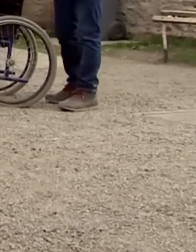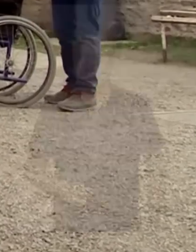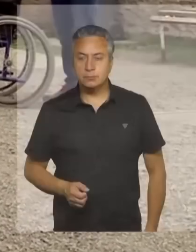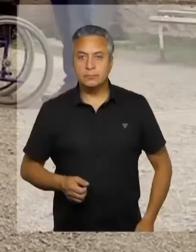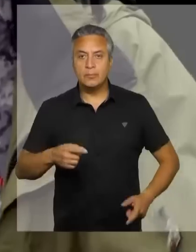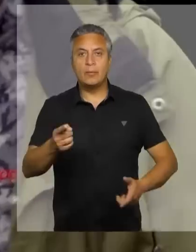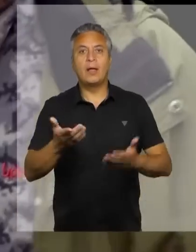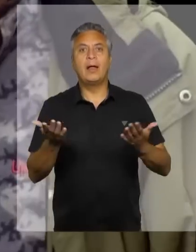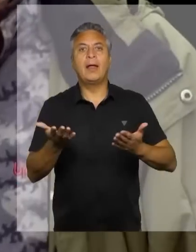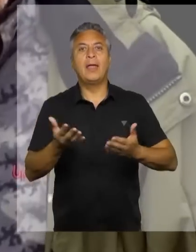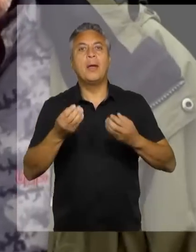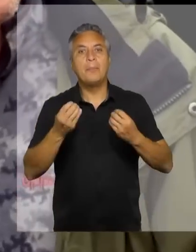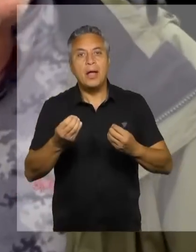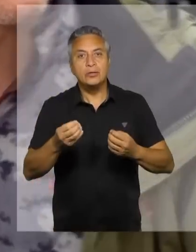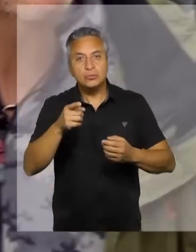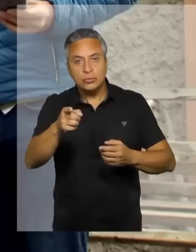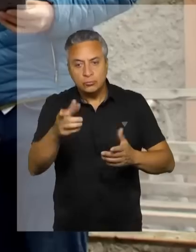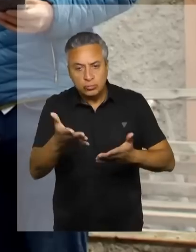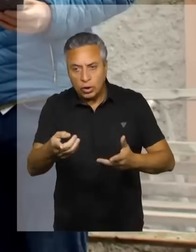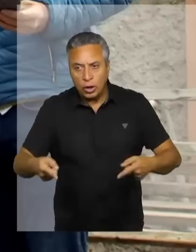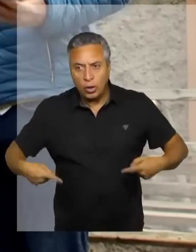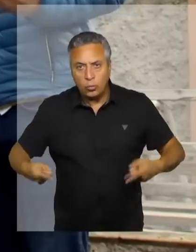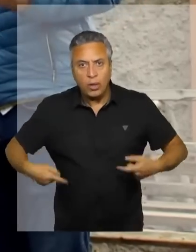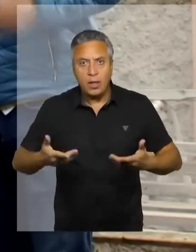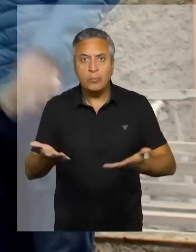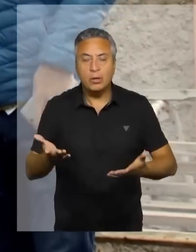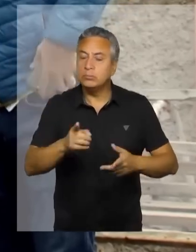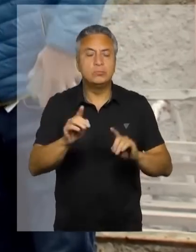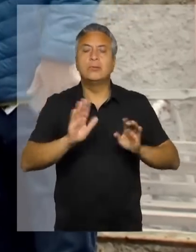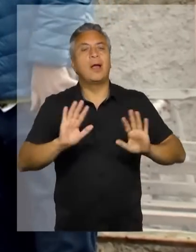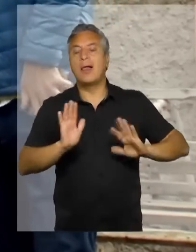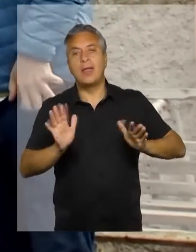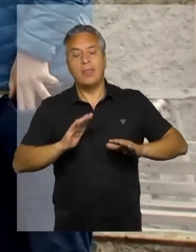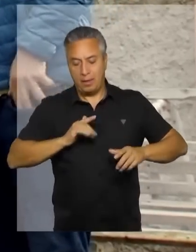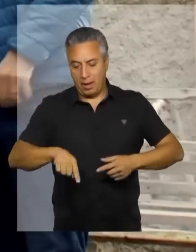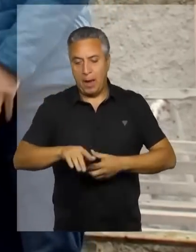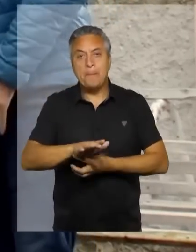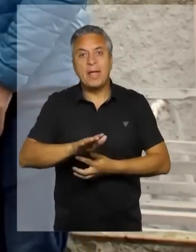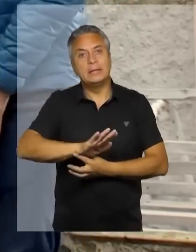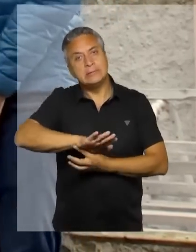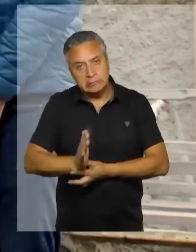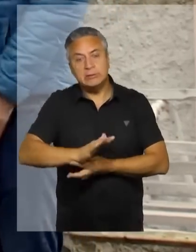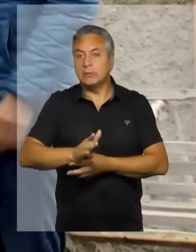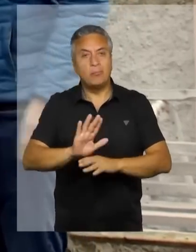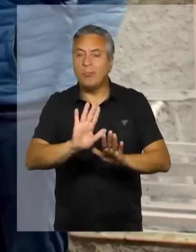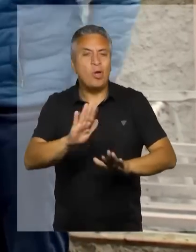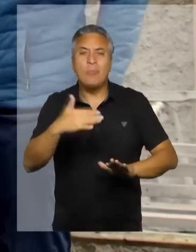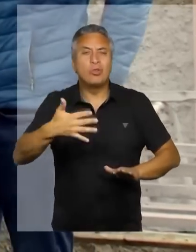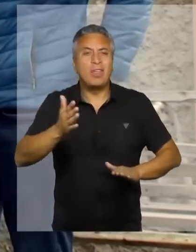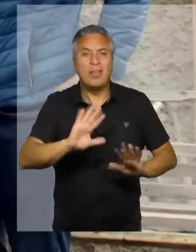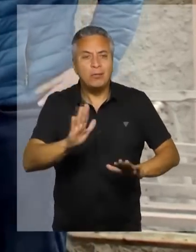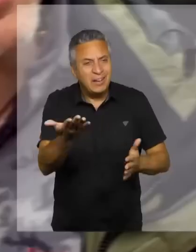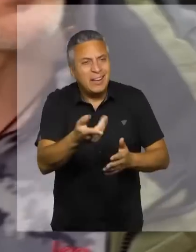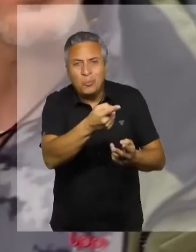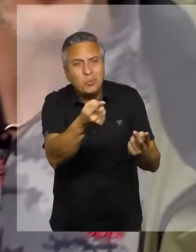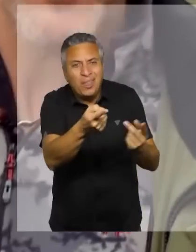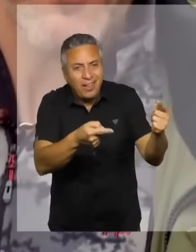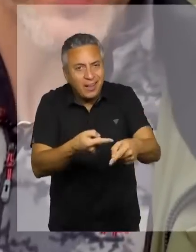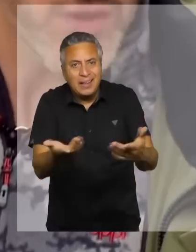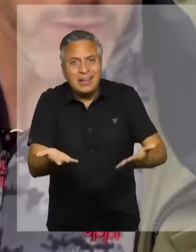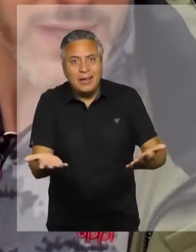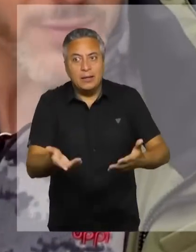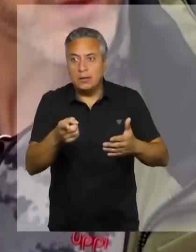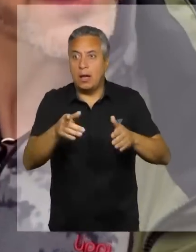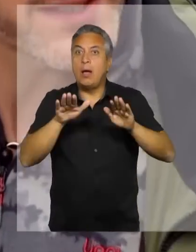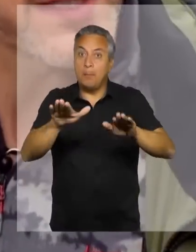¿Qué te pasó? ¿Por qué estás en esa silla de ruedas? Nada, nada. Lo que pasa es que me torcí el pie, pero no es nada importante. ¿Qué están haciendo ustedes aquí? Es lo